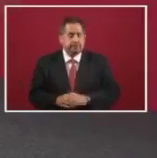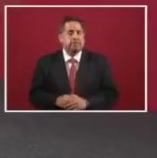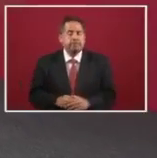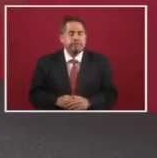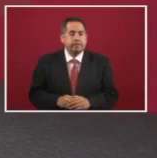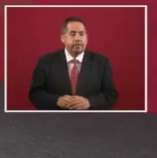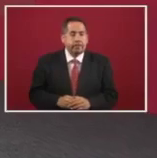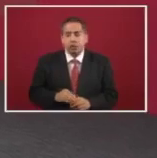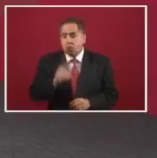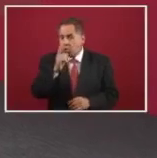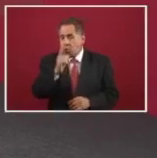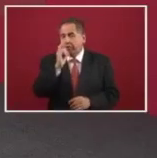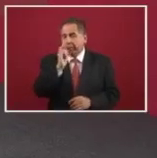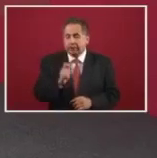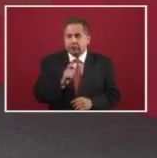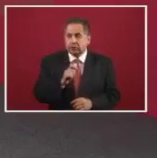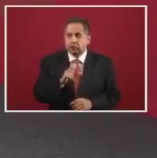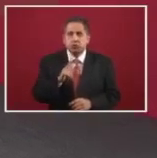haber